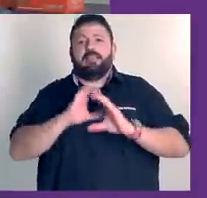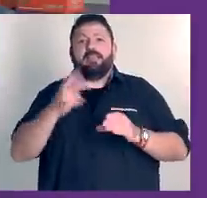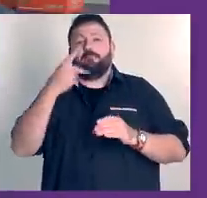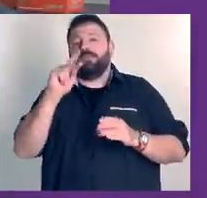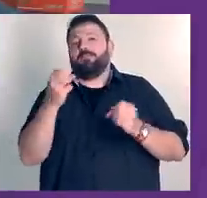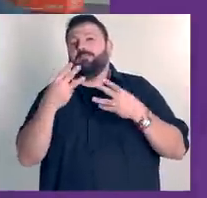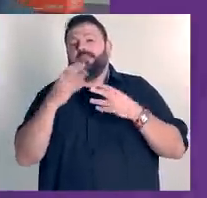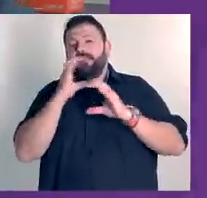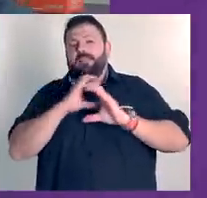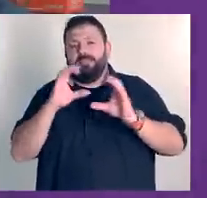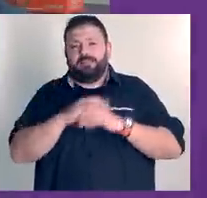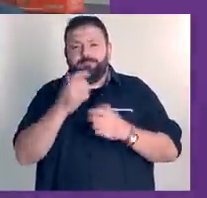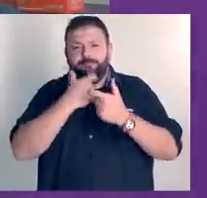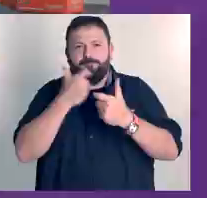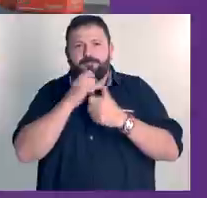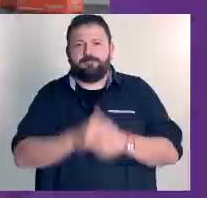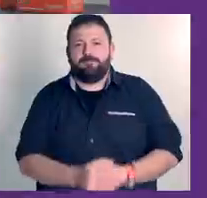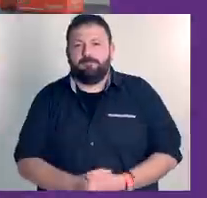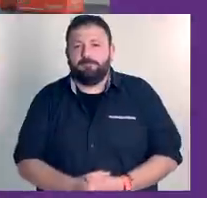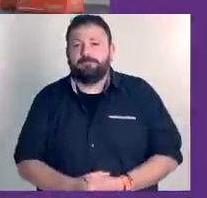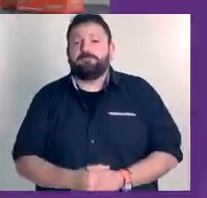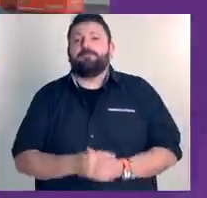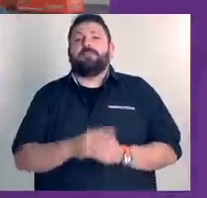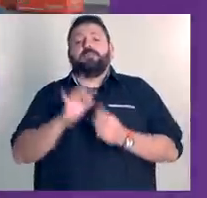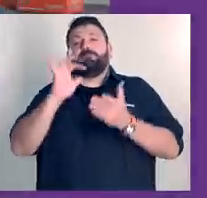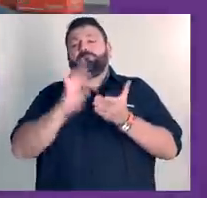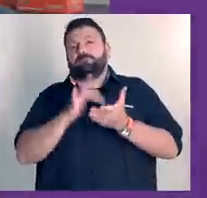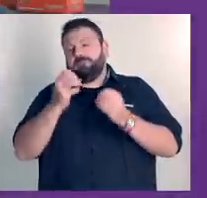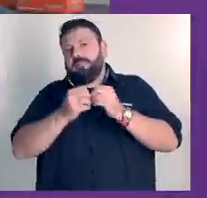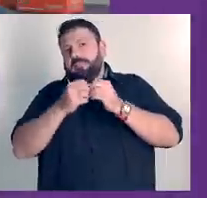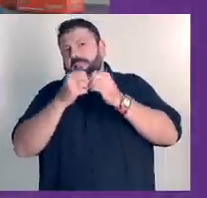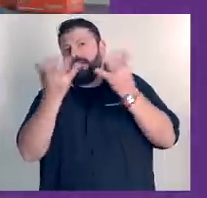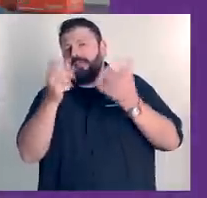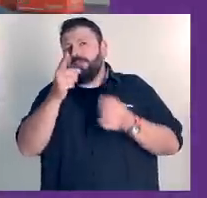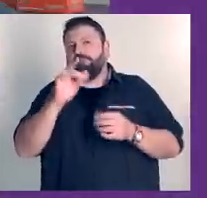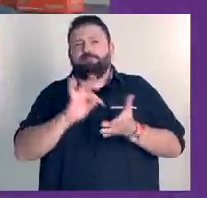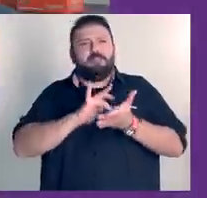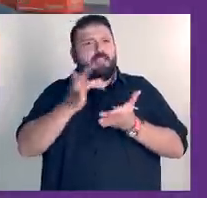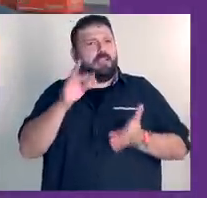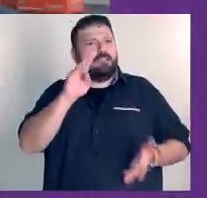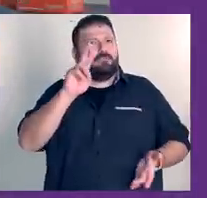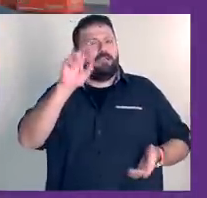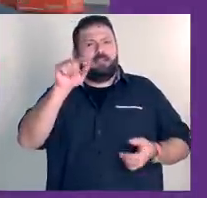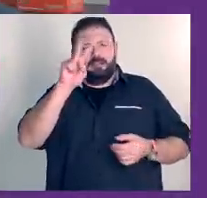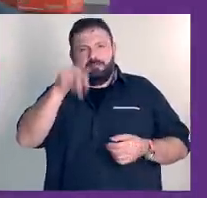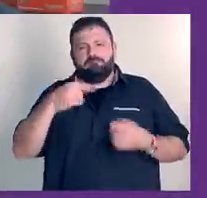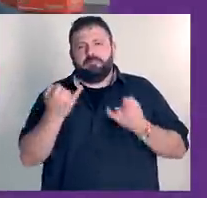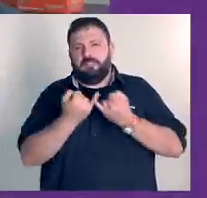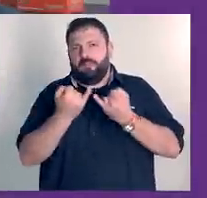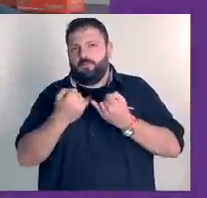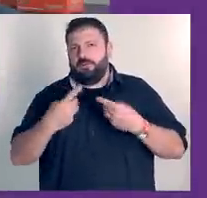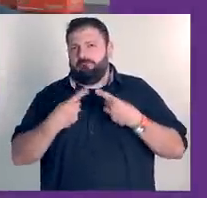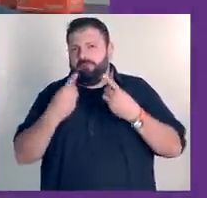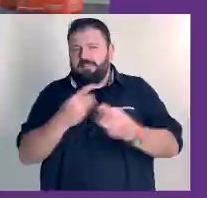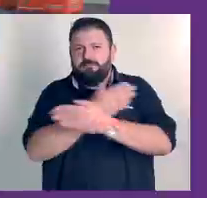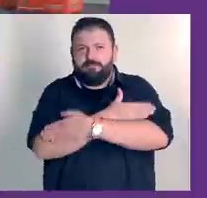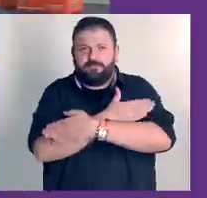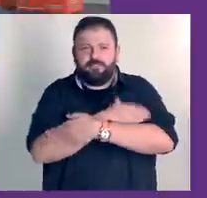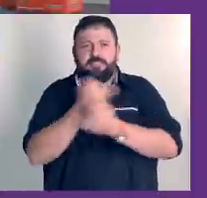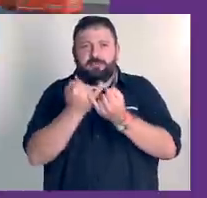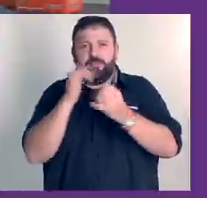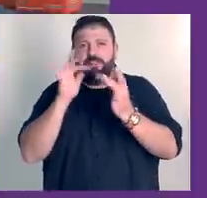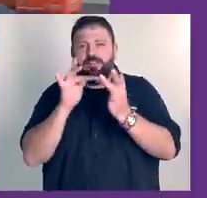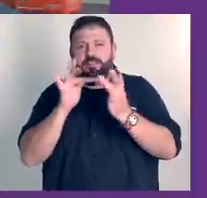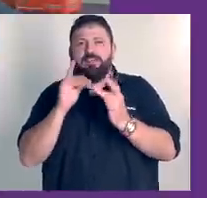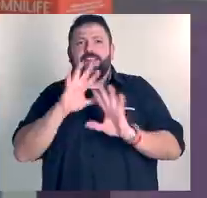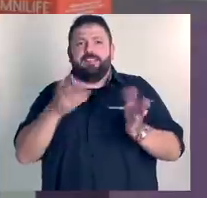cantar. Para la siguiente, claro que sí, Brenda. Muchas gracias. Te mandamos también un muy fuerte abrazo. Por lo menos ahora es virtual, pero como bien dices,